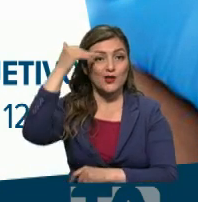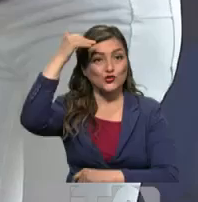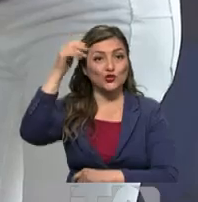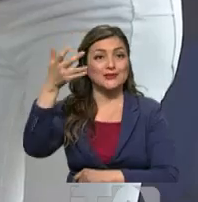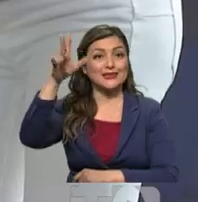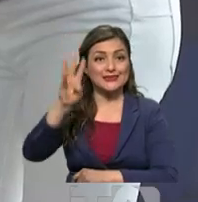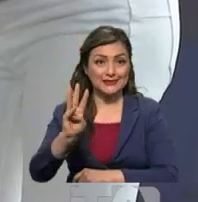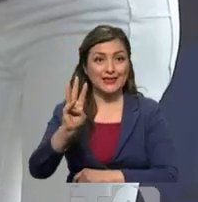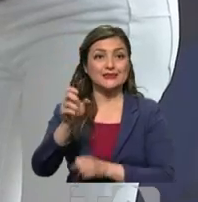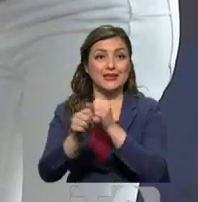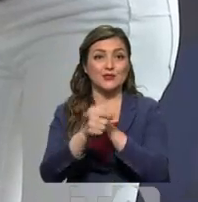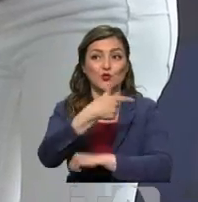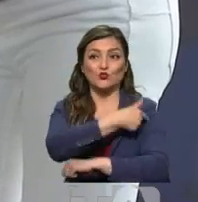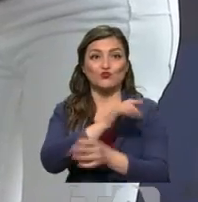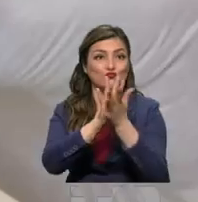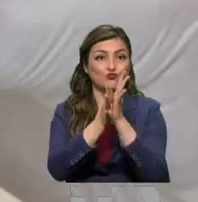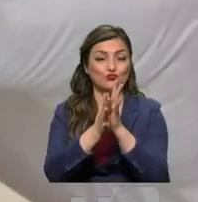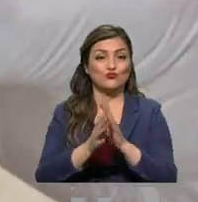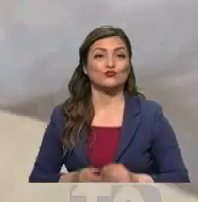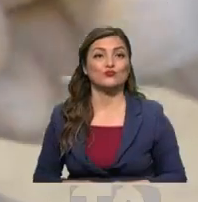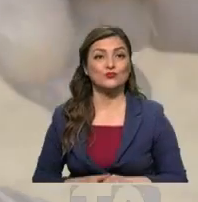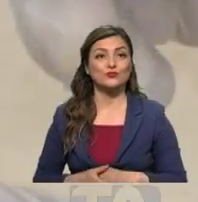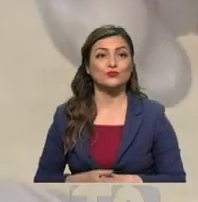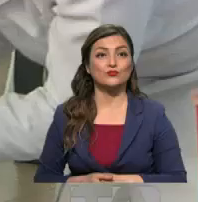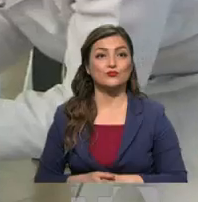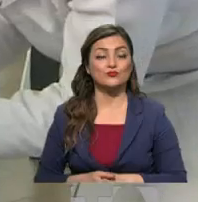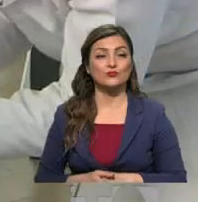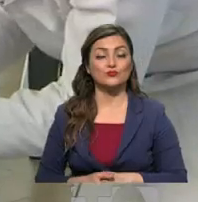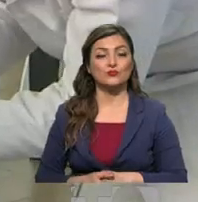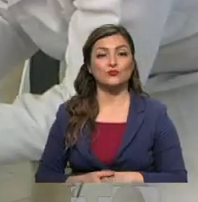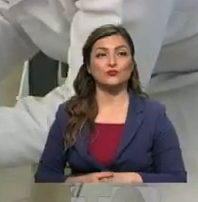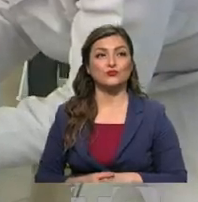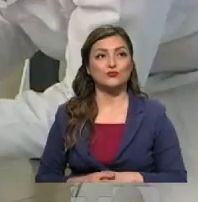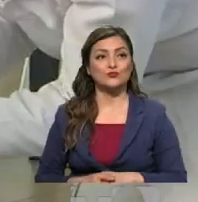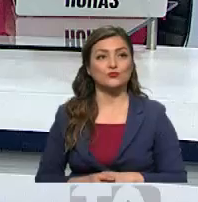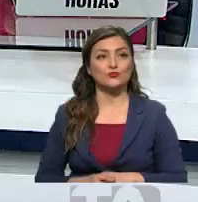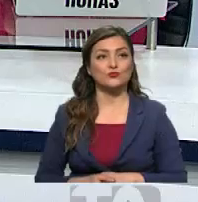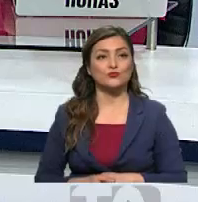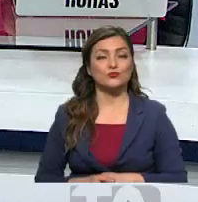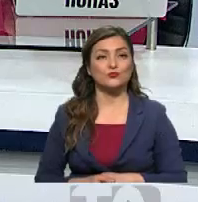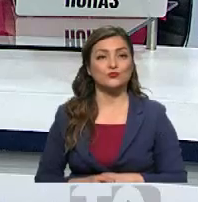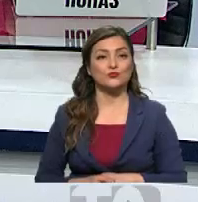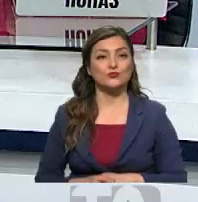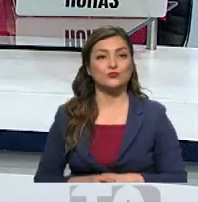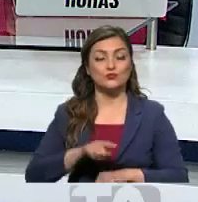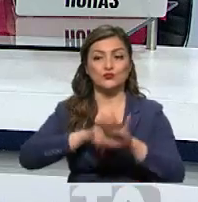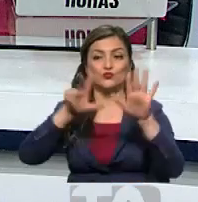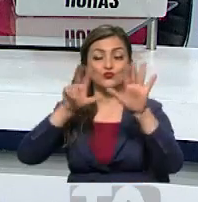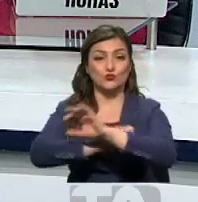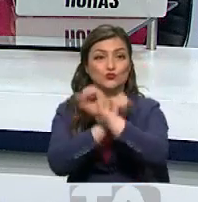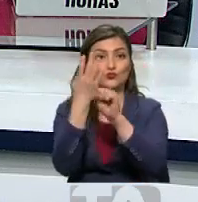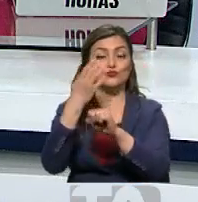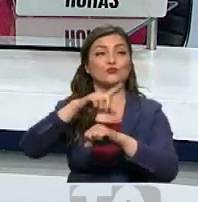de 16 años que no se vacunaron en la fase anterior. Carla Cerón, 24 horas. 8 de la mañana